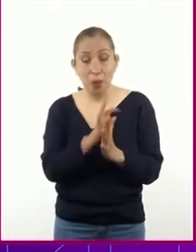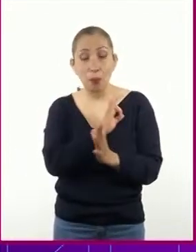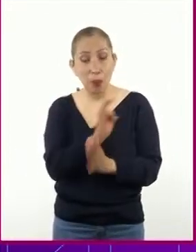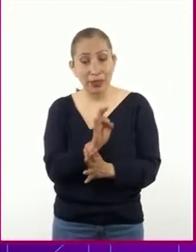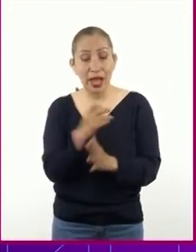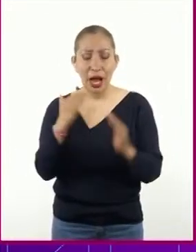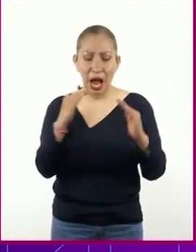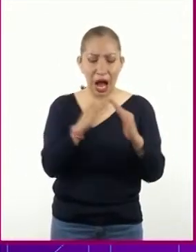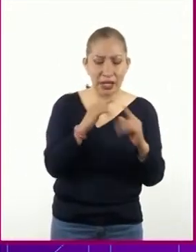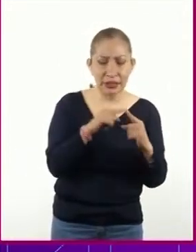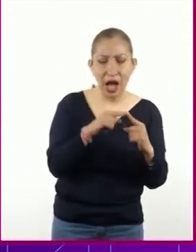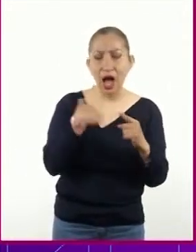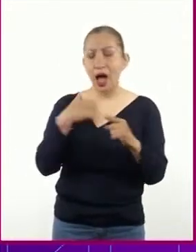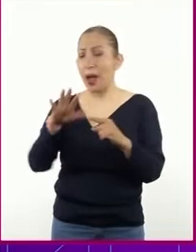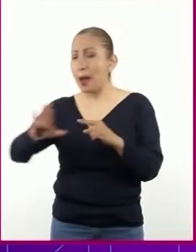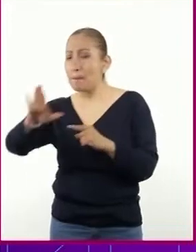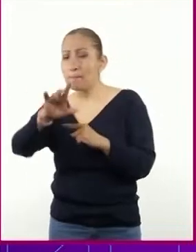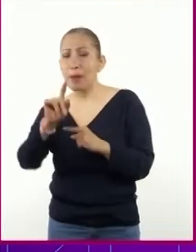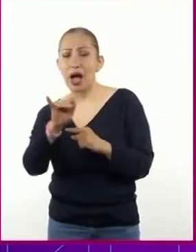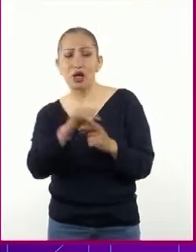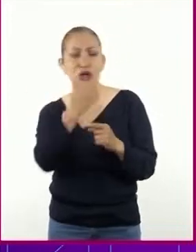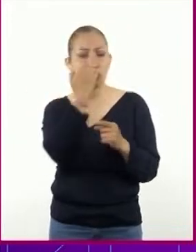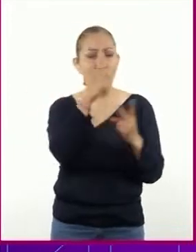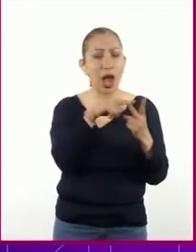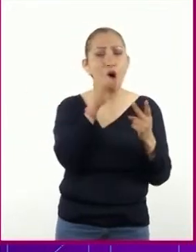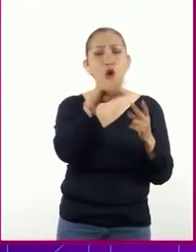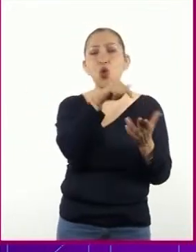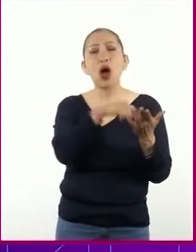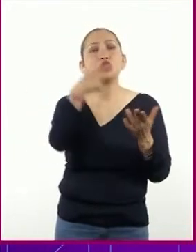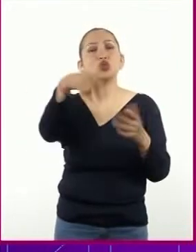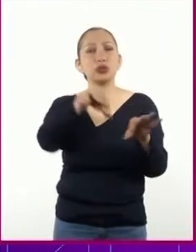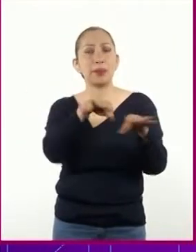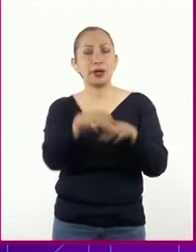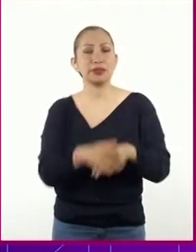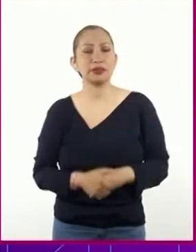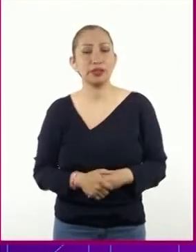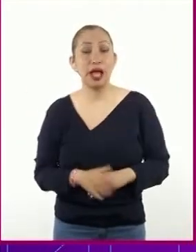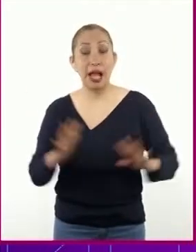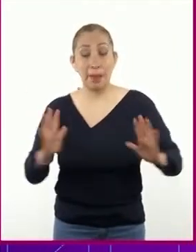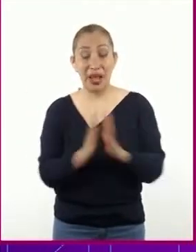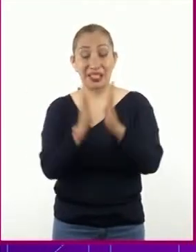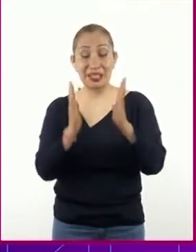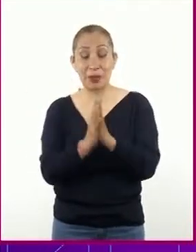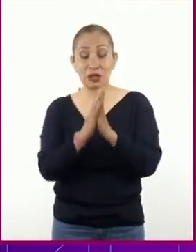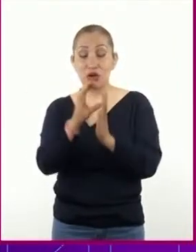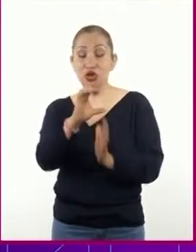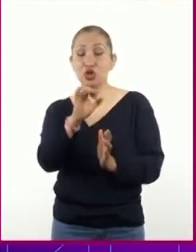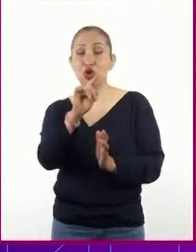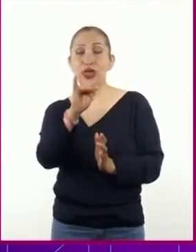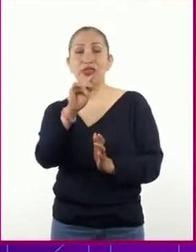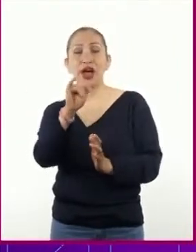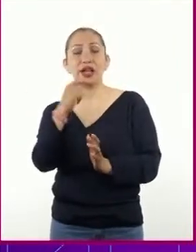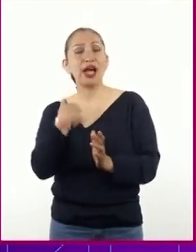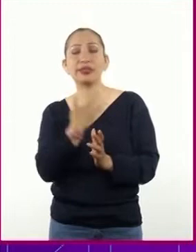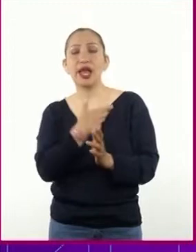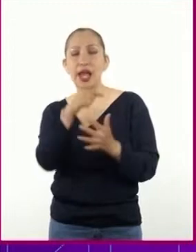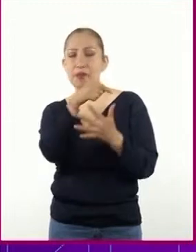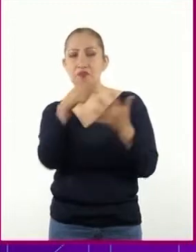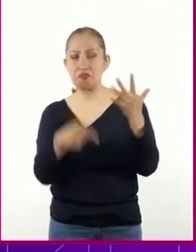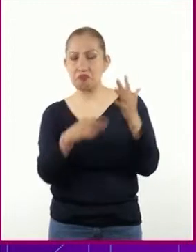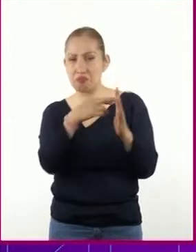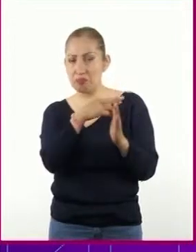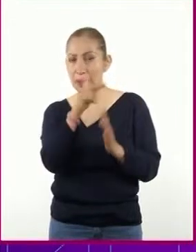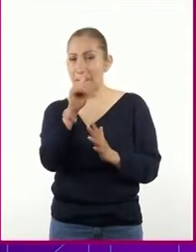dar en la casa, el barrio, la escuela o en el lugar de trabajo. La participación ciudadana tiene los siguientes